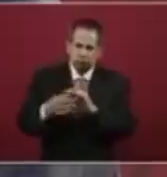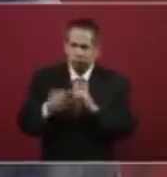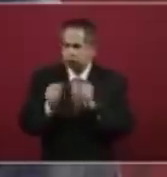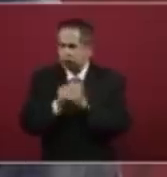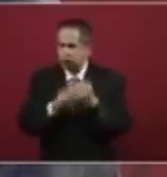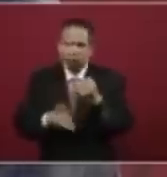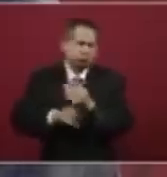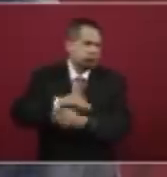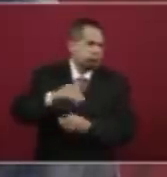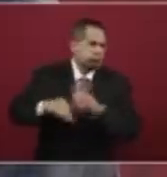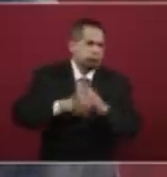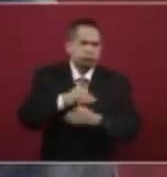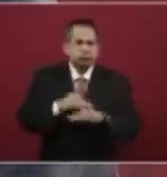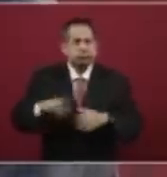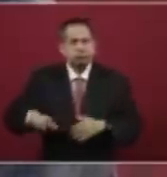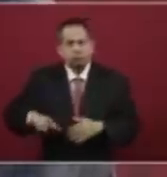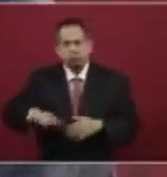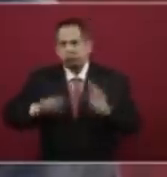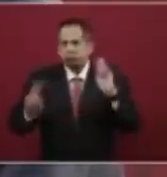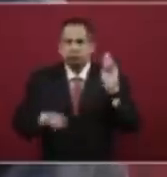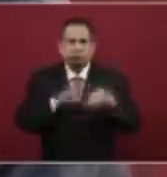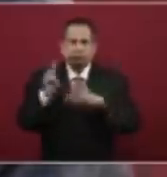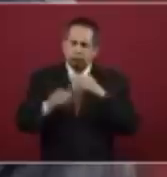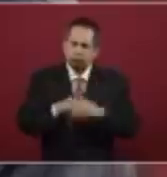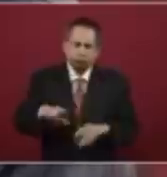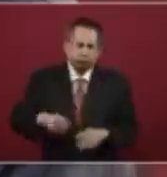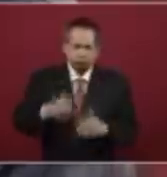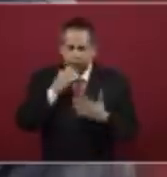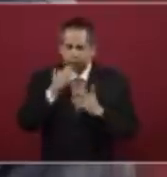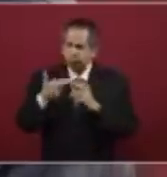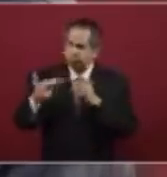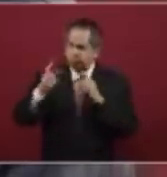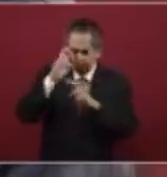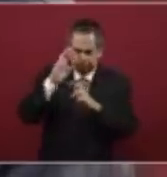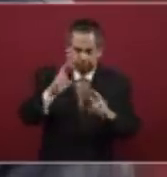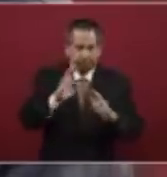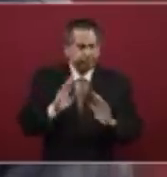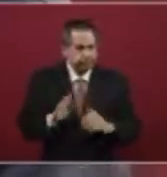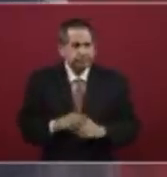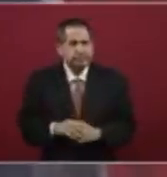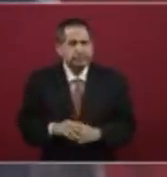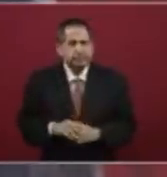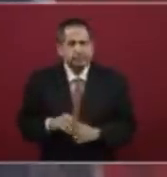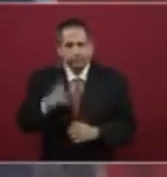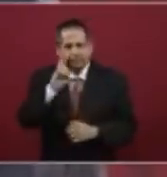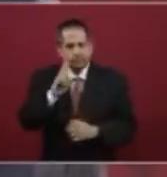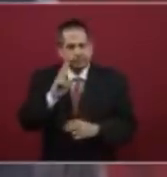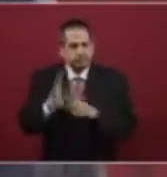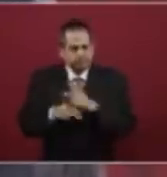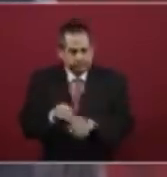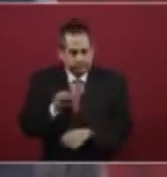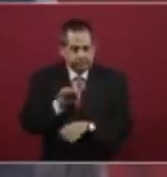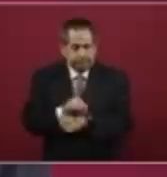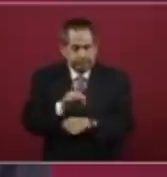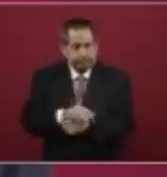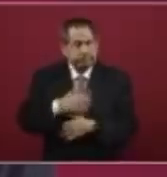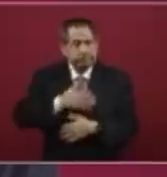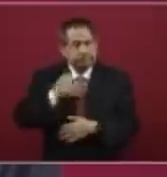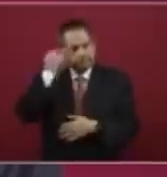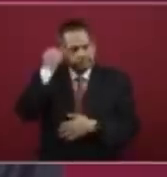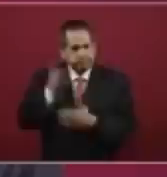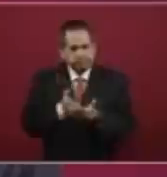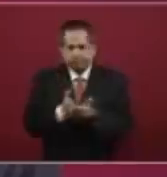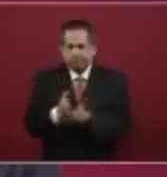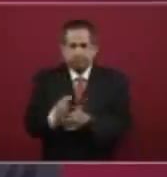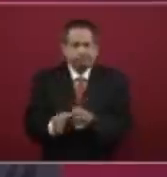los gobiernos del mundo y vamos a defender nuestros principios, nuestros